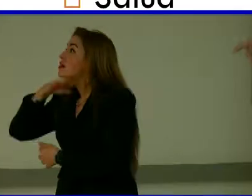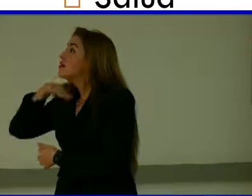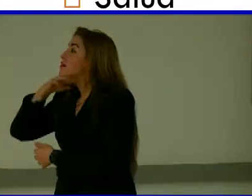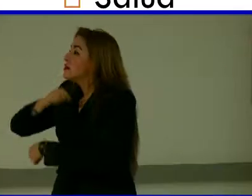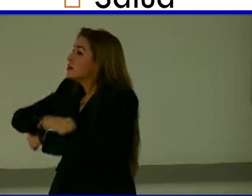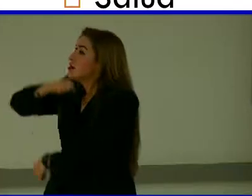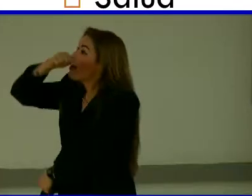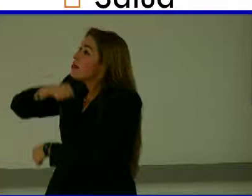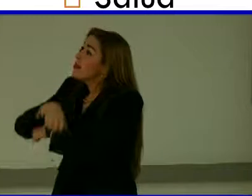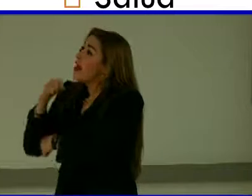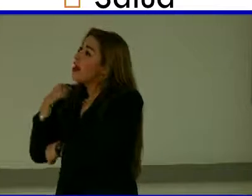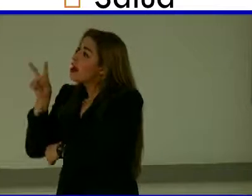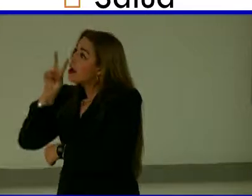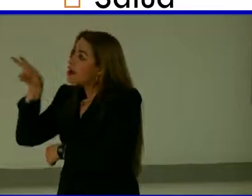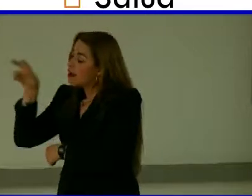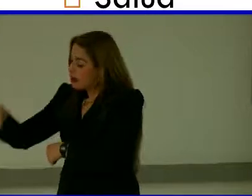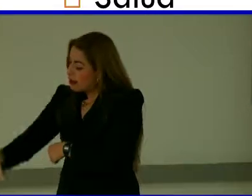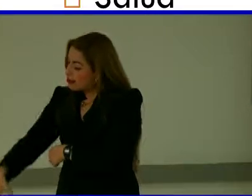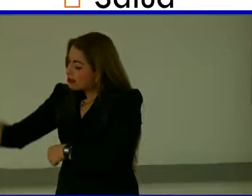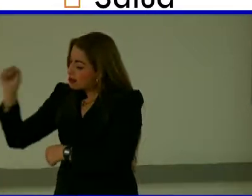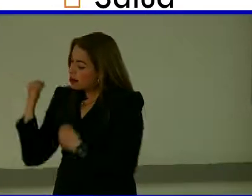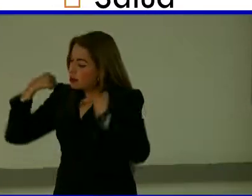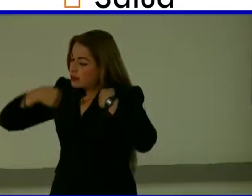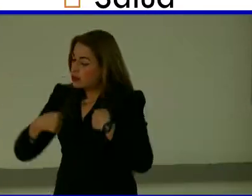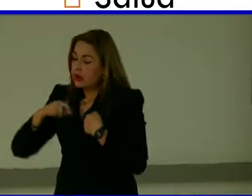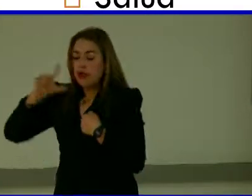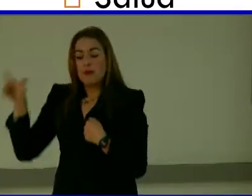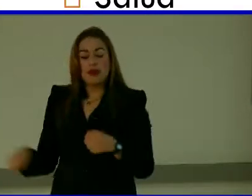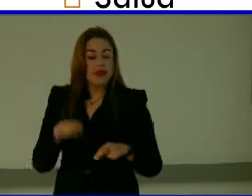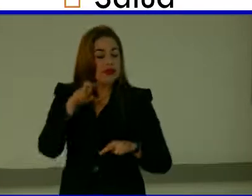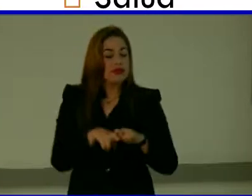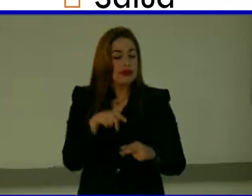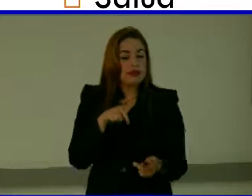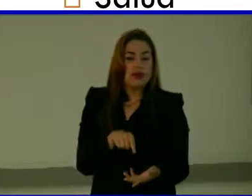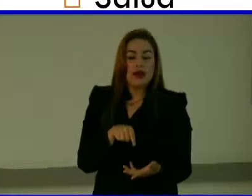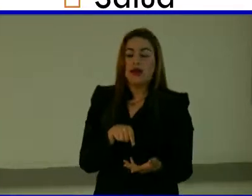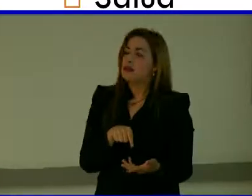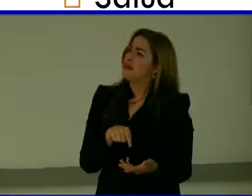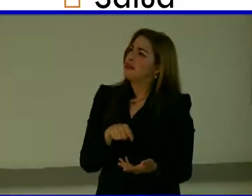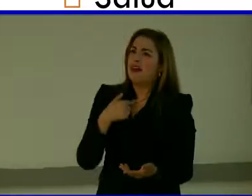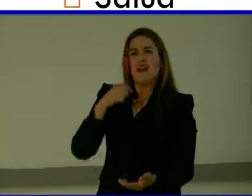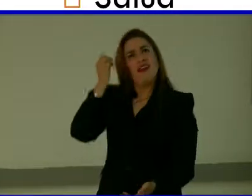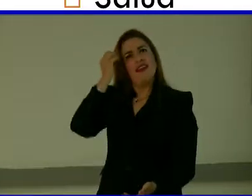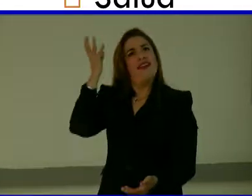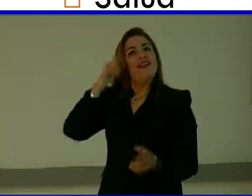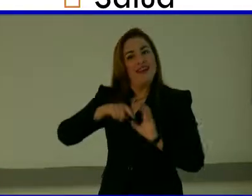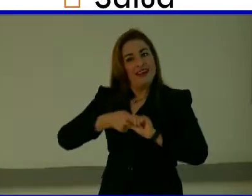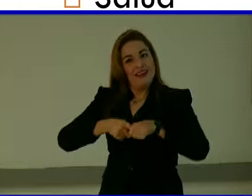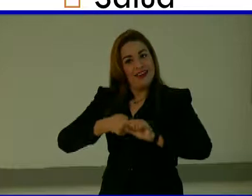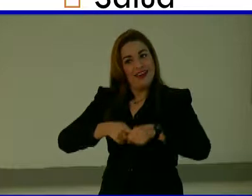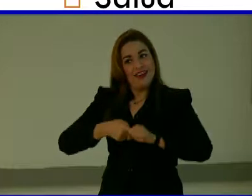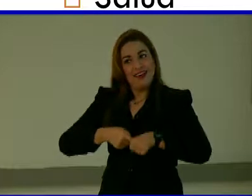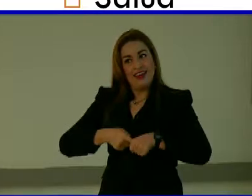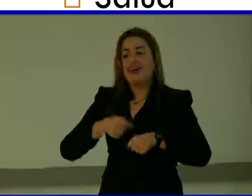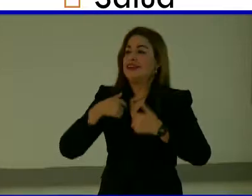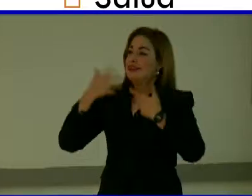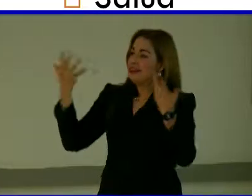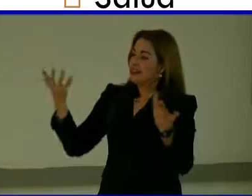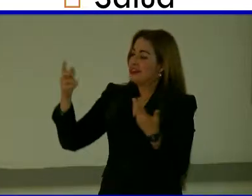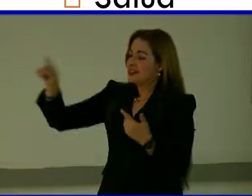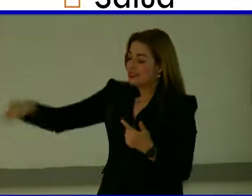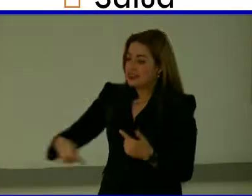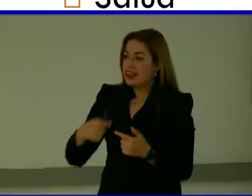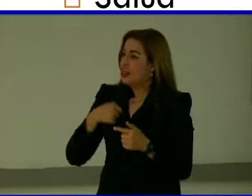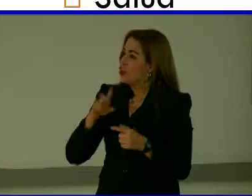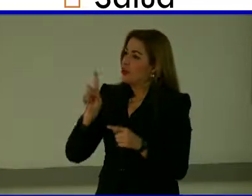saqué algo de mi mochila y después se me olvidó afilar el lápiz, o sea que llegué y tuve que volver otra vez, no estoy